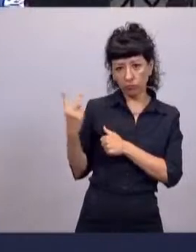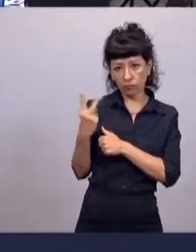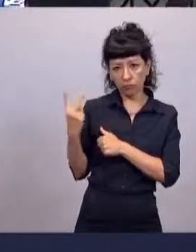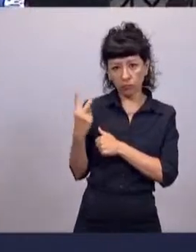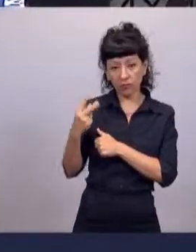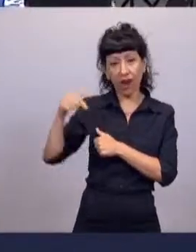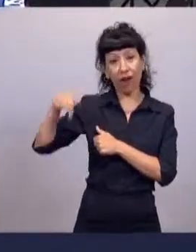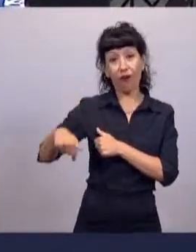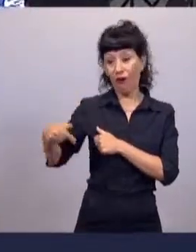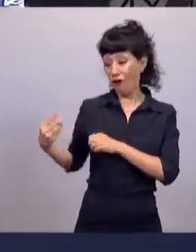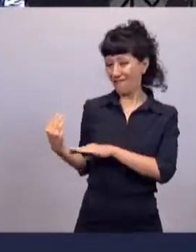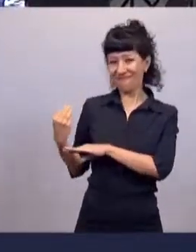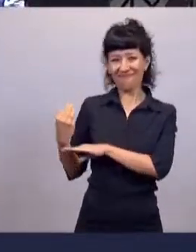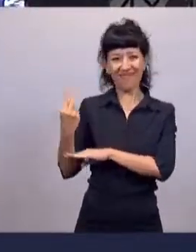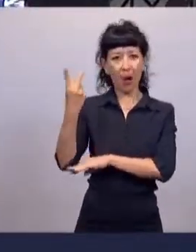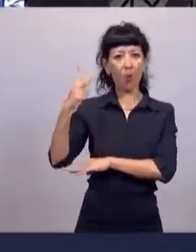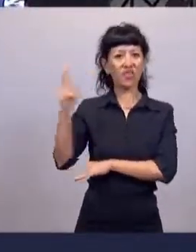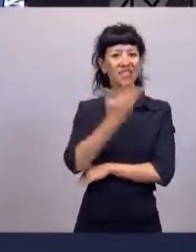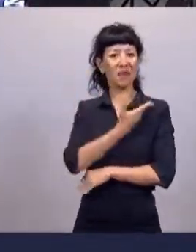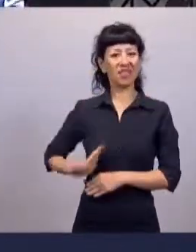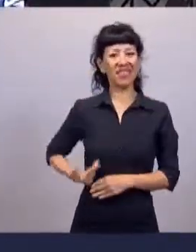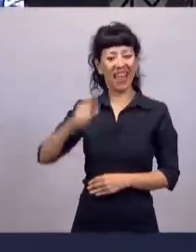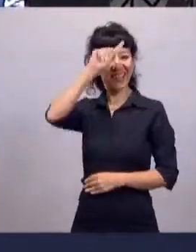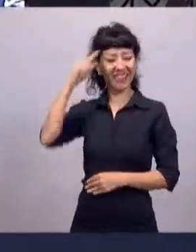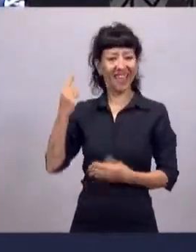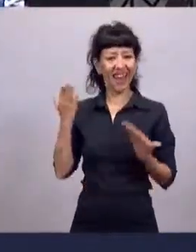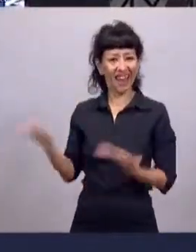hoy vicepresidente de la Nación,